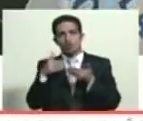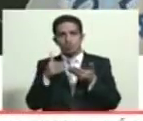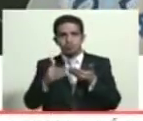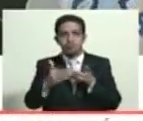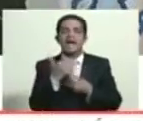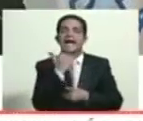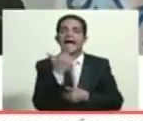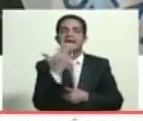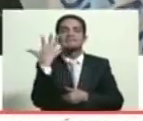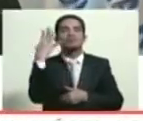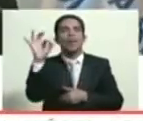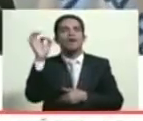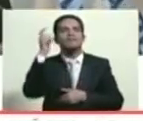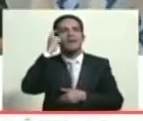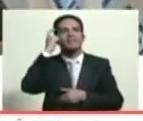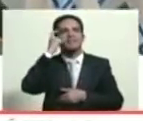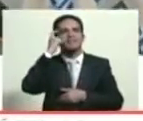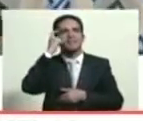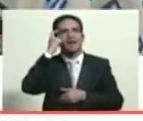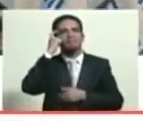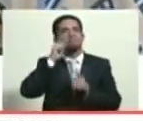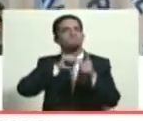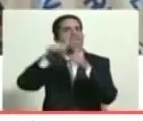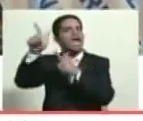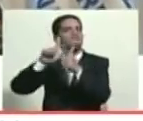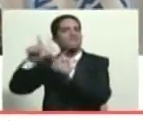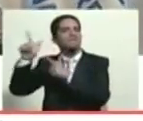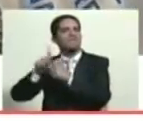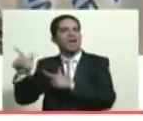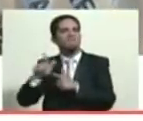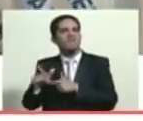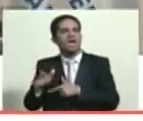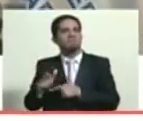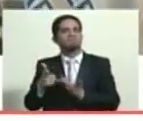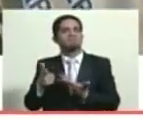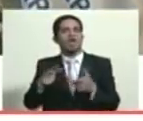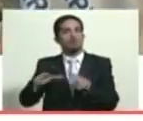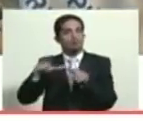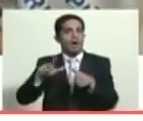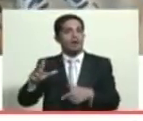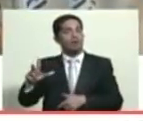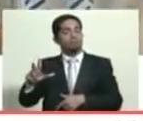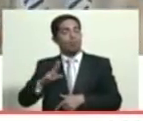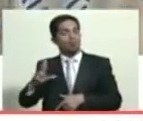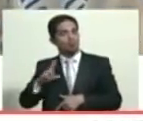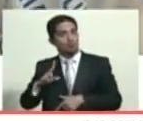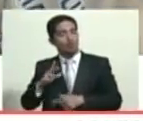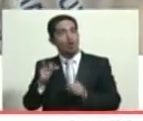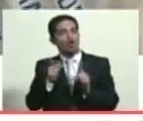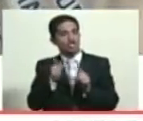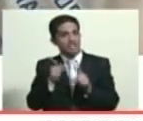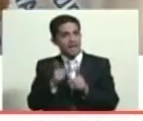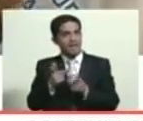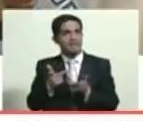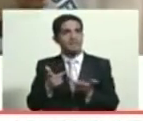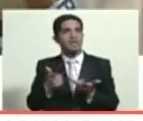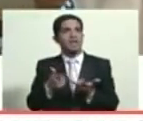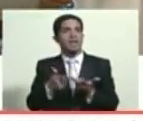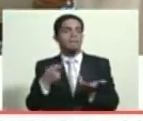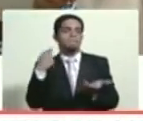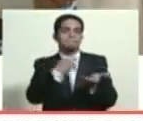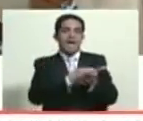50 días fuera de Venezuela, en lujosos hoteles, con limusina y